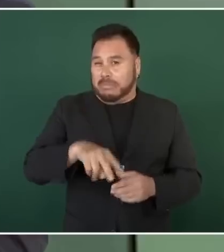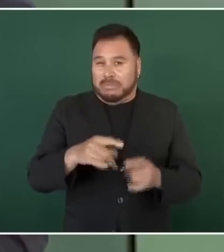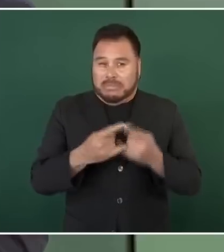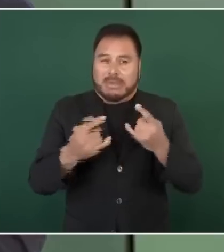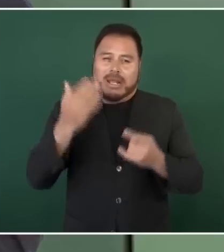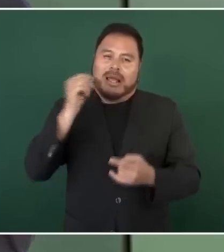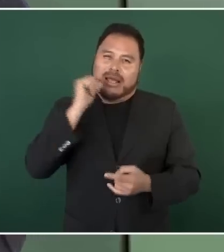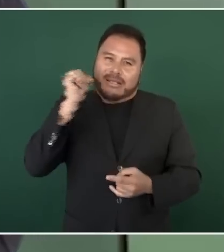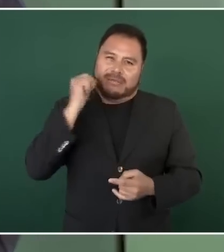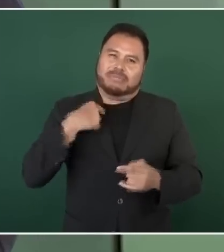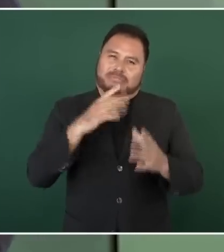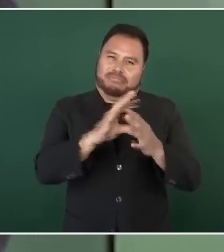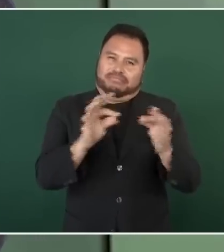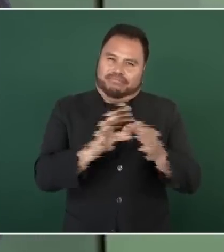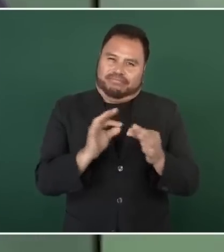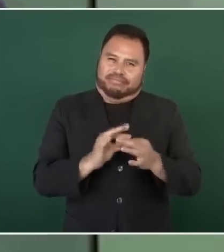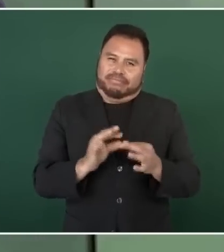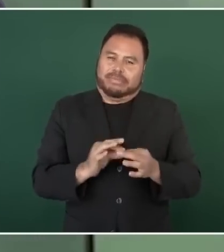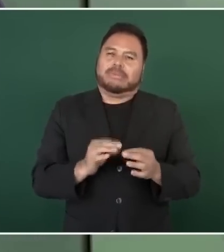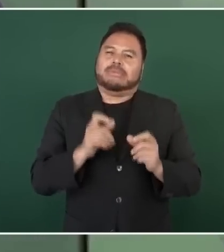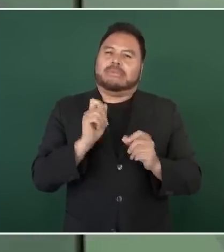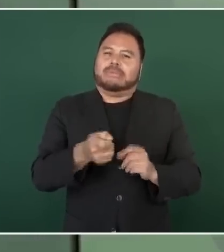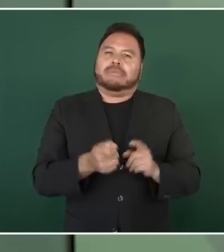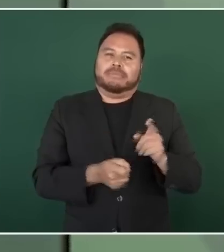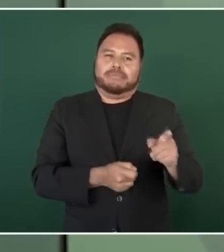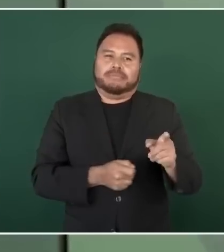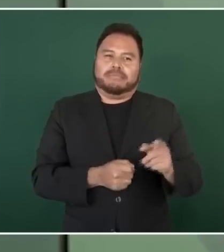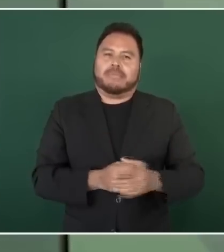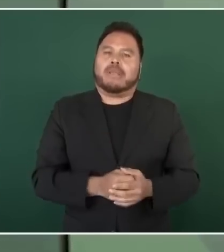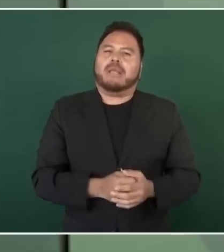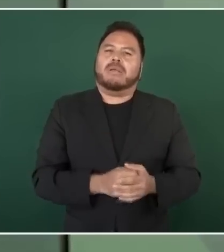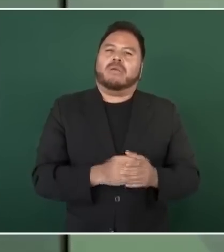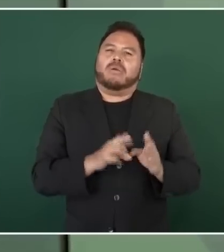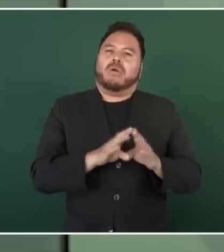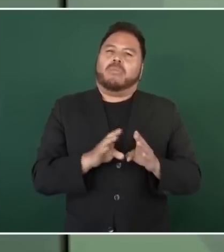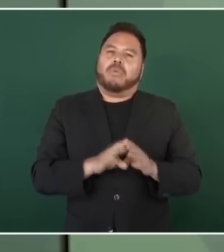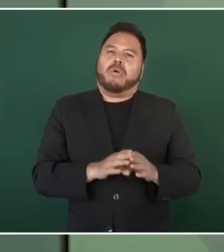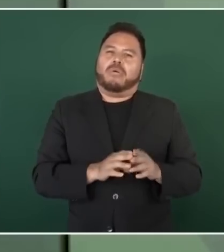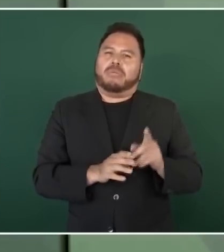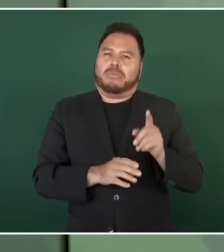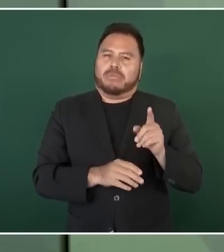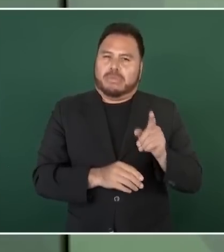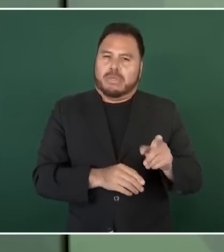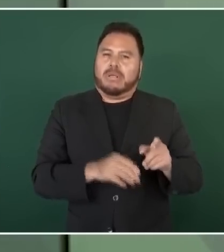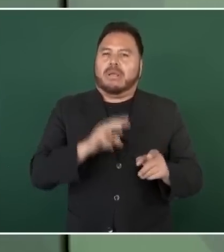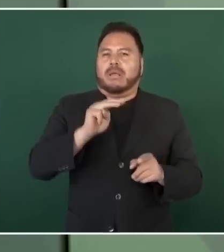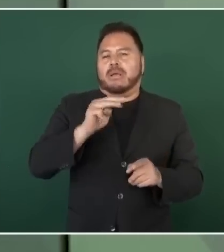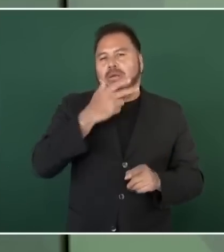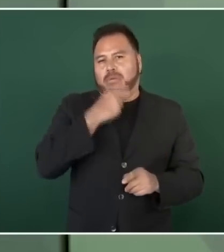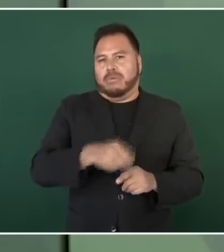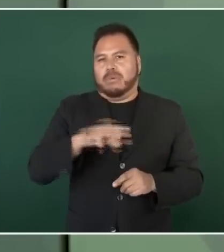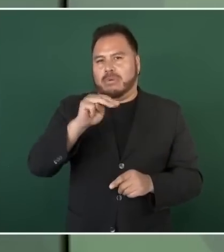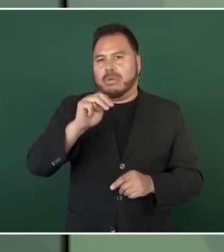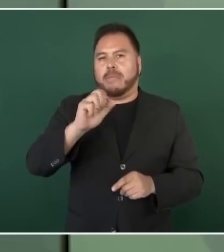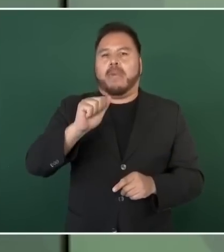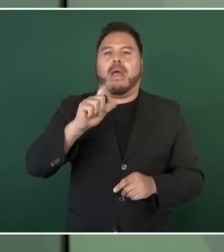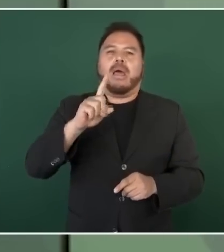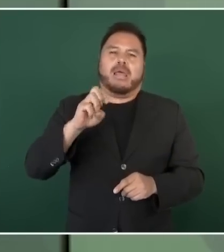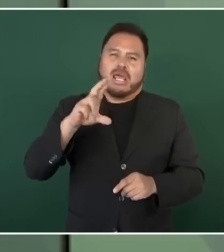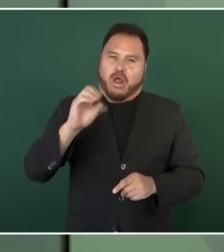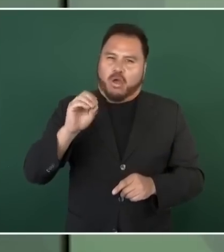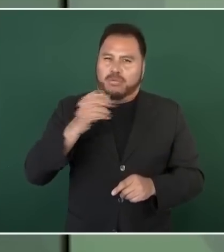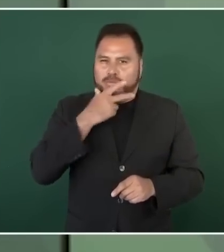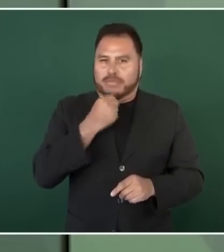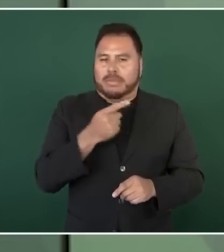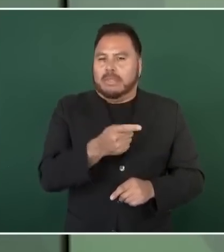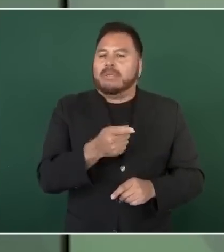ayer hablamos de cómo Madero,